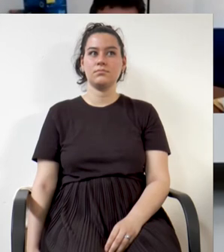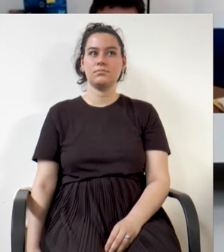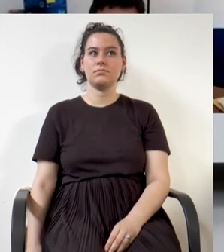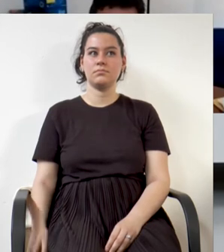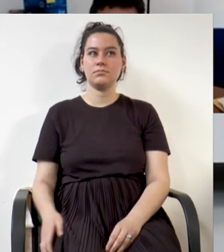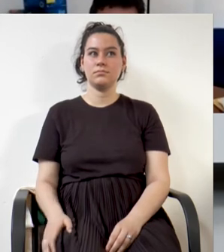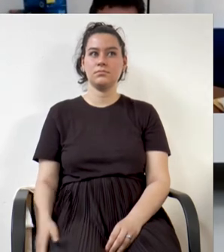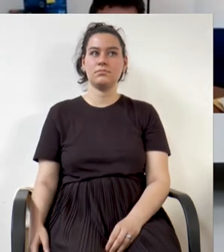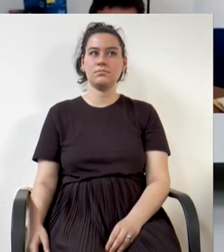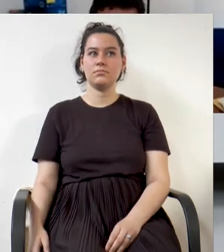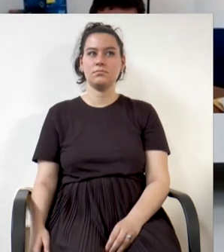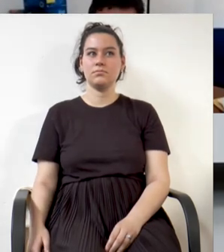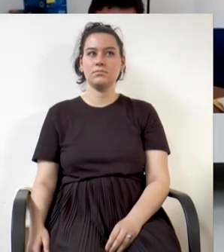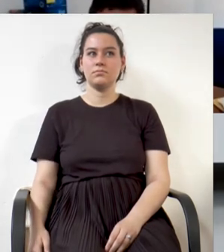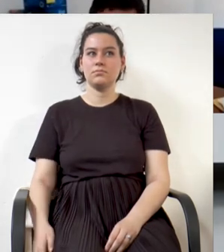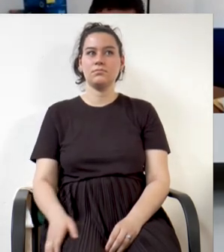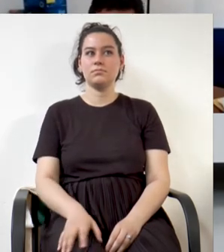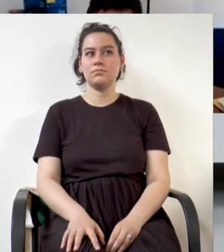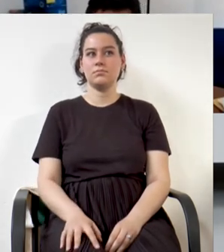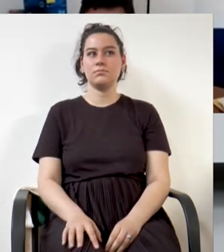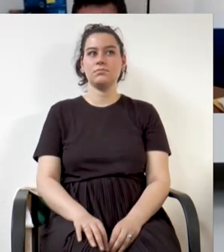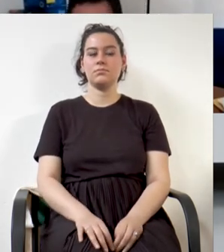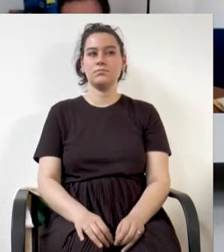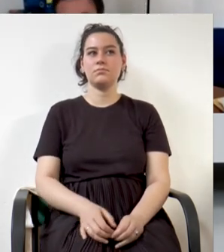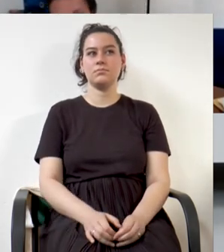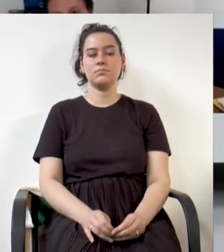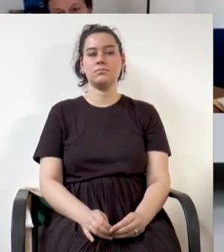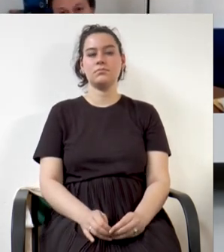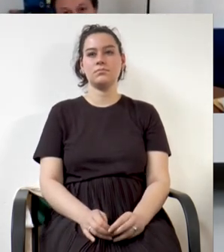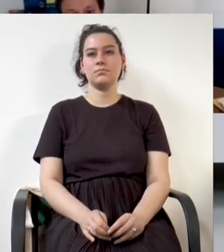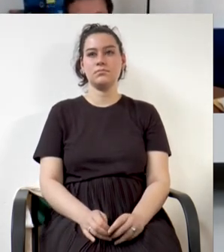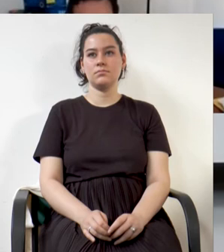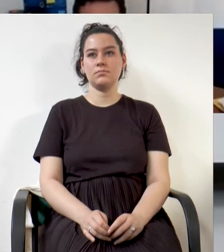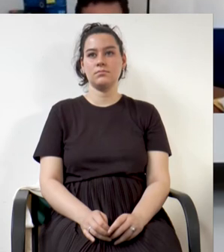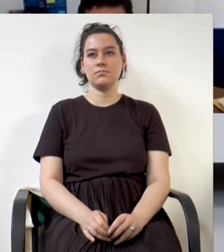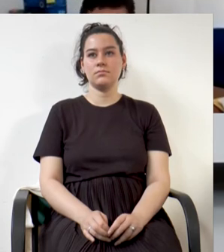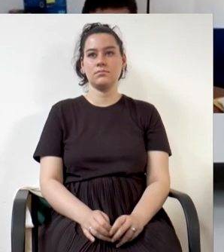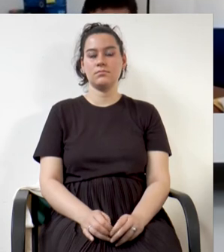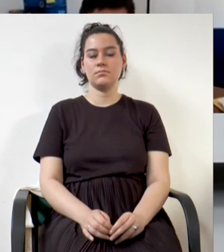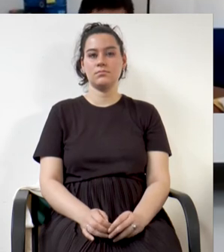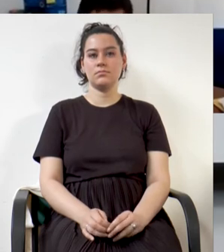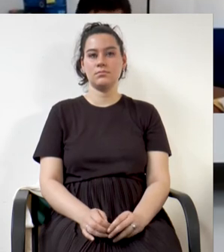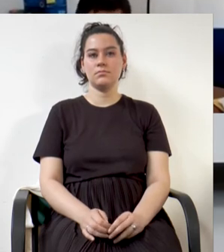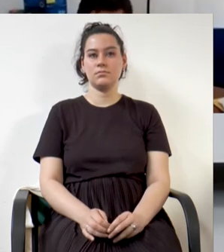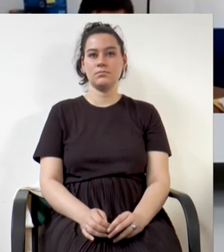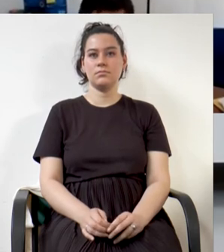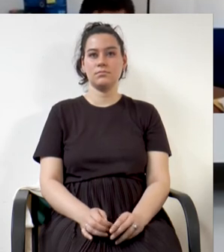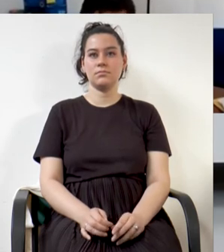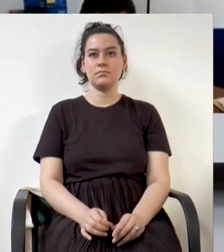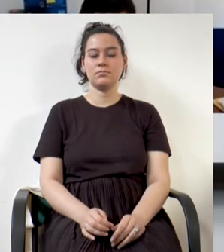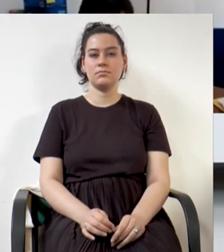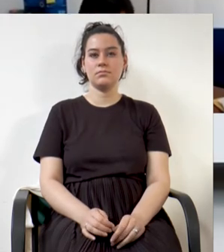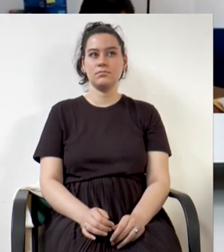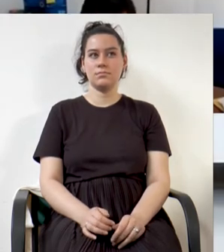ir avanzando. Esos 2 minutos que ya se los están empezando a tomar, los tenemos que cortar para así podemos seguir haciendo la traducción de toda la actividad.